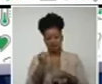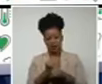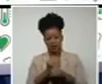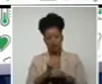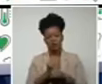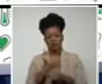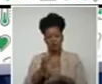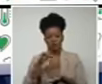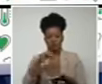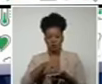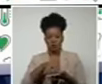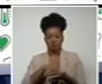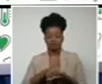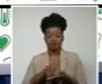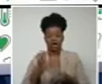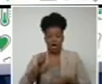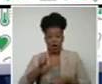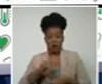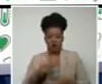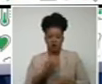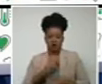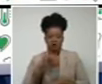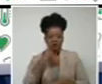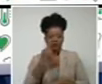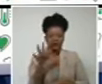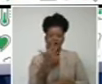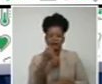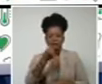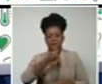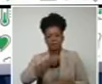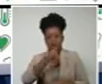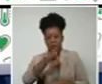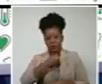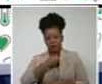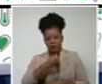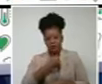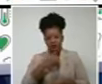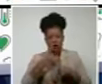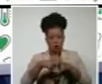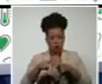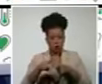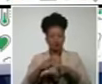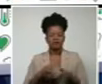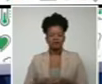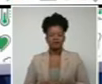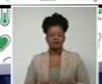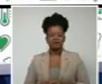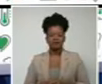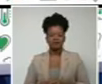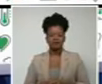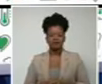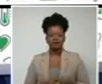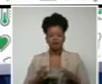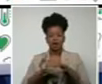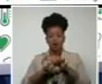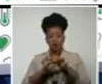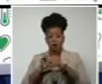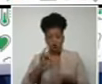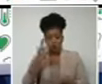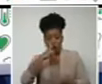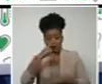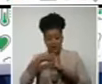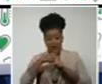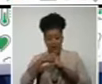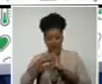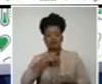me dicen que en este minuto tenemos contacto con la periodista Dianic Flores, porque desde Guatemala diariamente se comunican con cubanos, varios amigos que